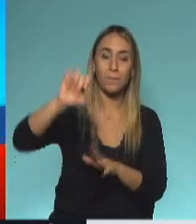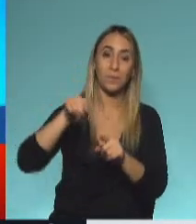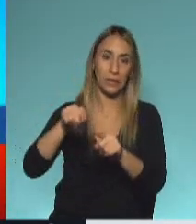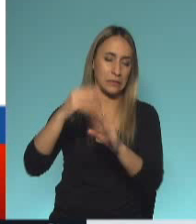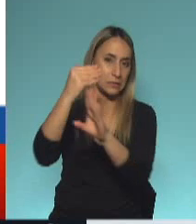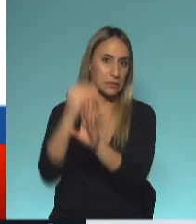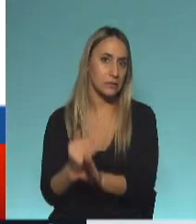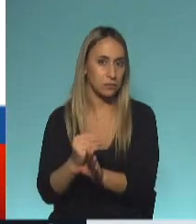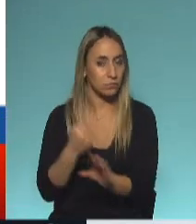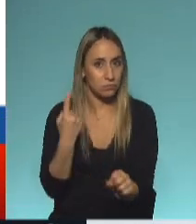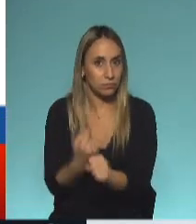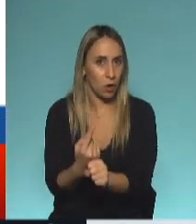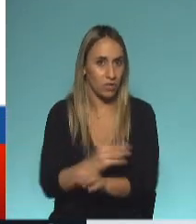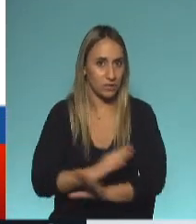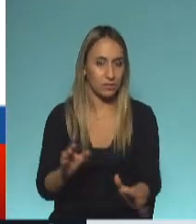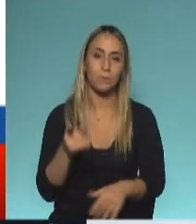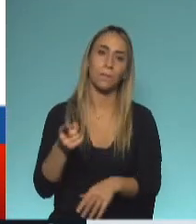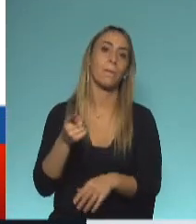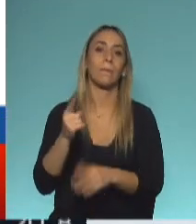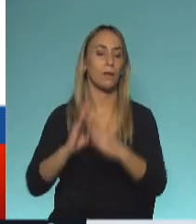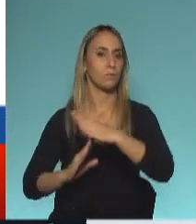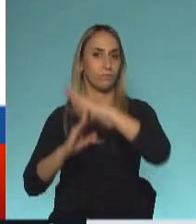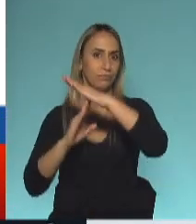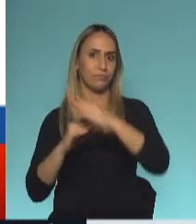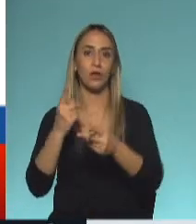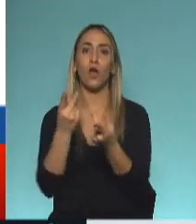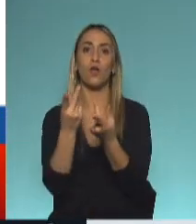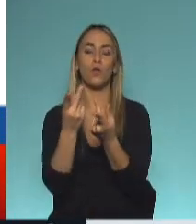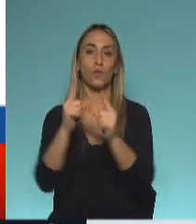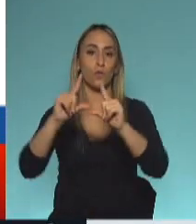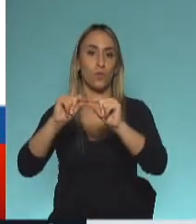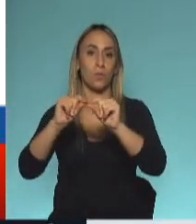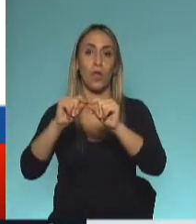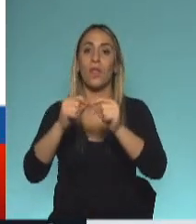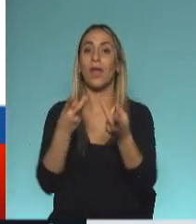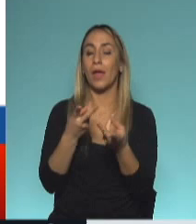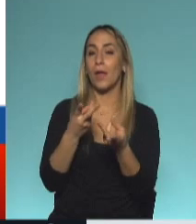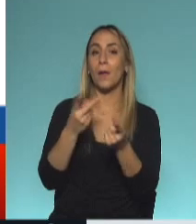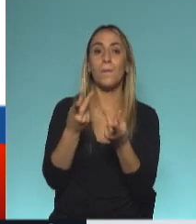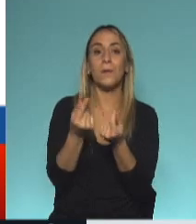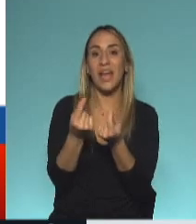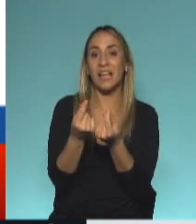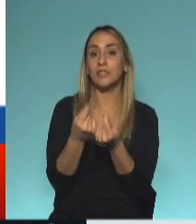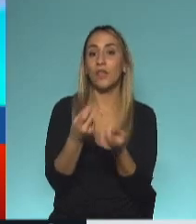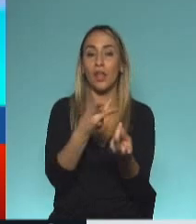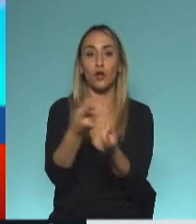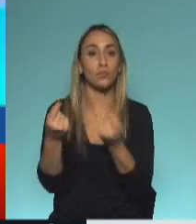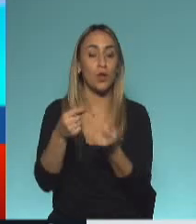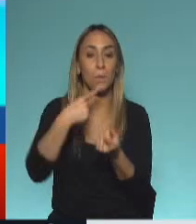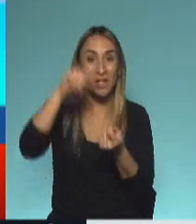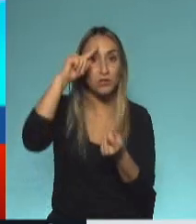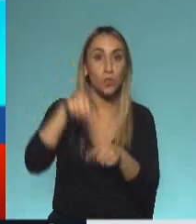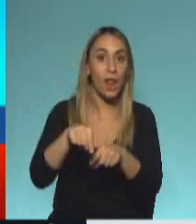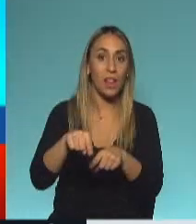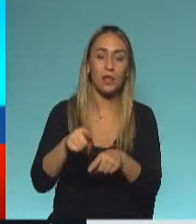incidencia tiene a nivel nacional y uno de los viene liderando todo el tiempo los números de índice de precios del consumidor mensuales que es lo que ve la gente en el día a día